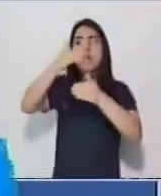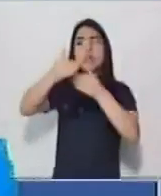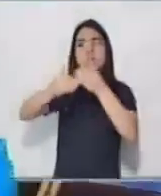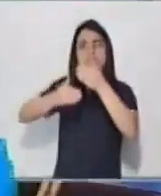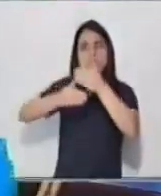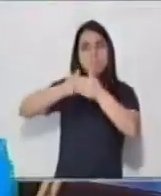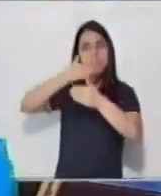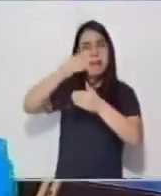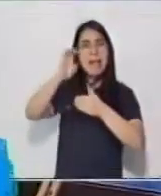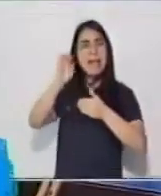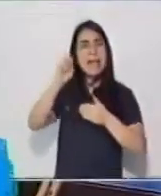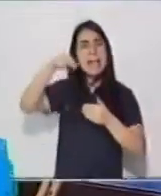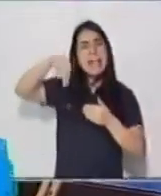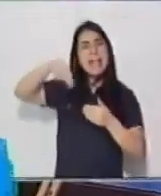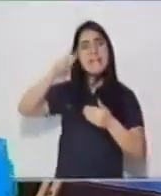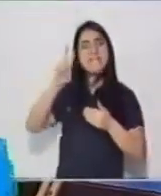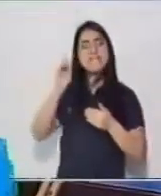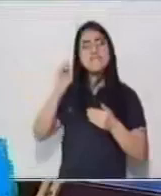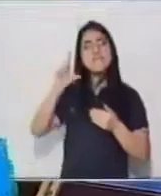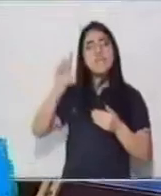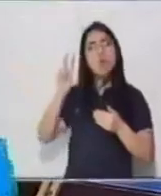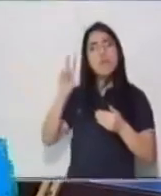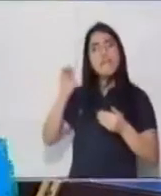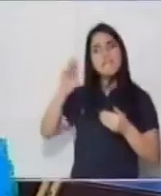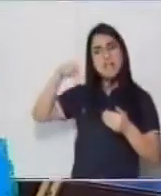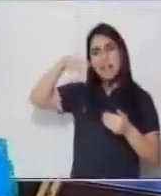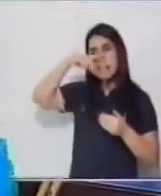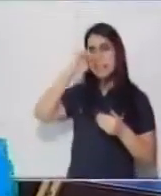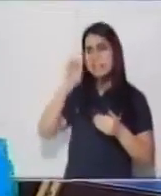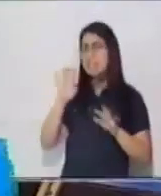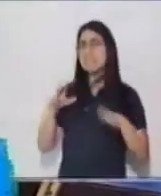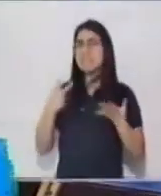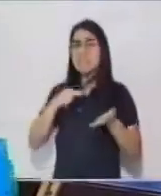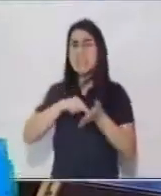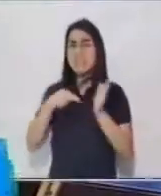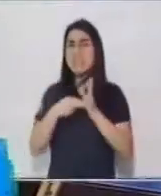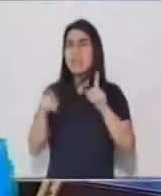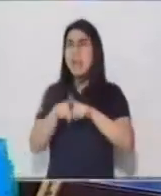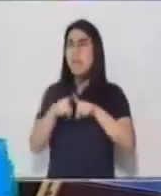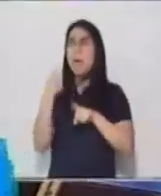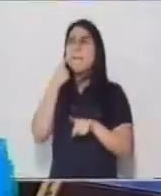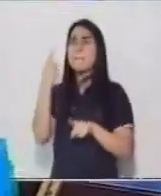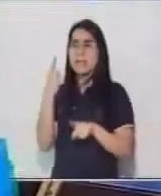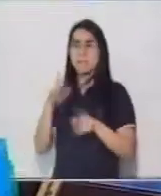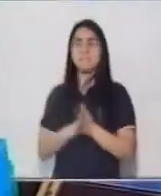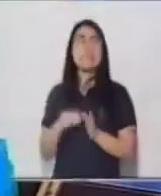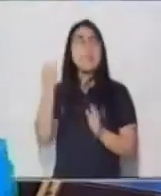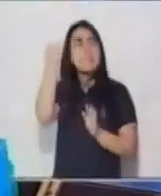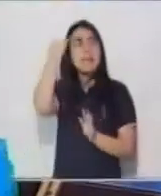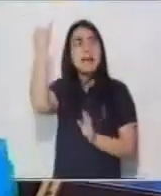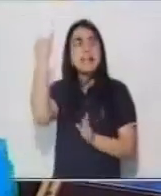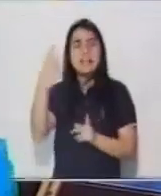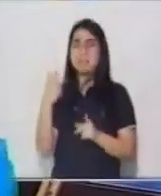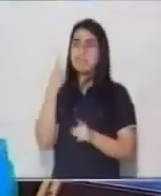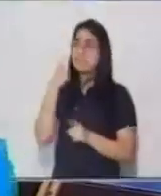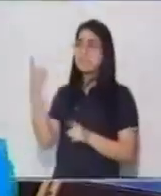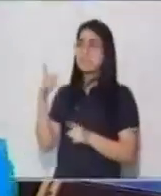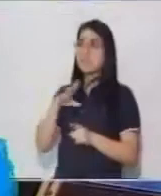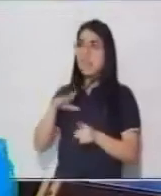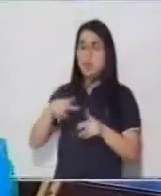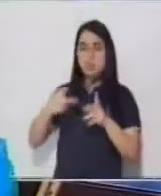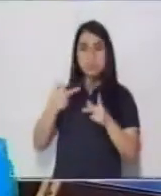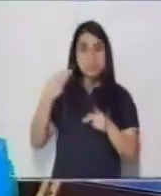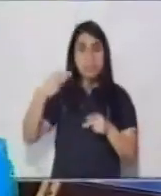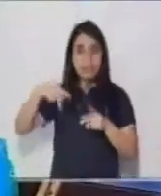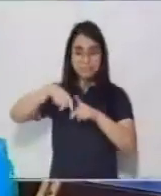esta tijera. Entonces, espolvoreo el harina, un poco de harina, no en junto, tiene que ser por pasos, por